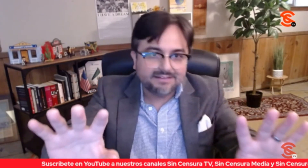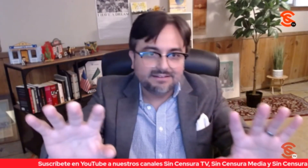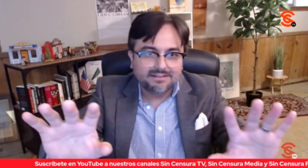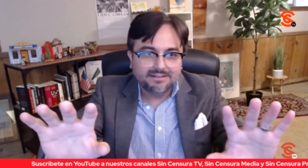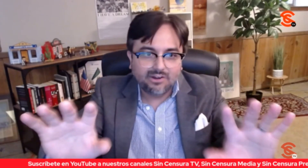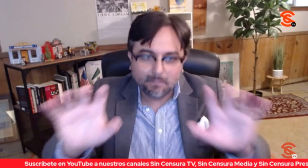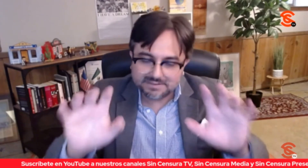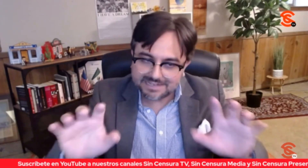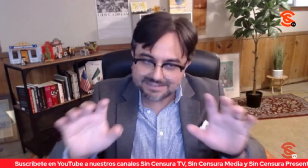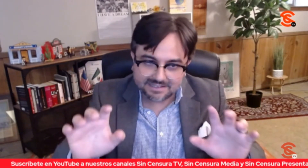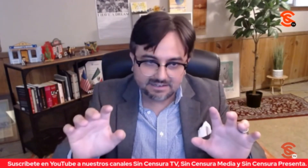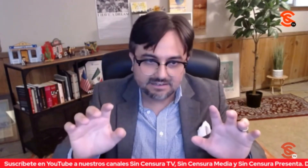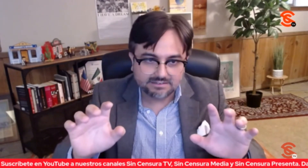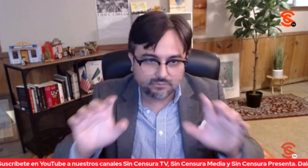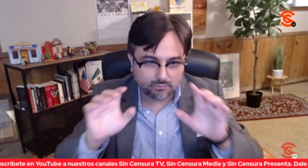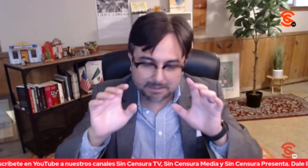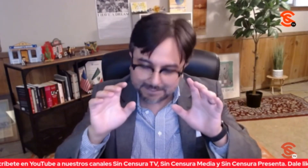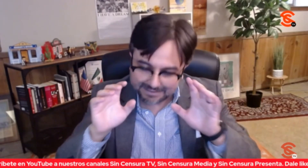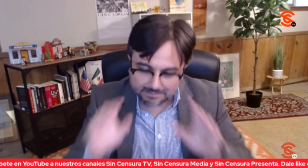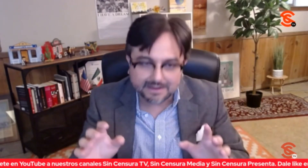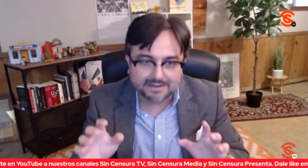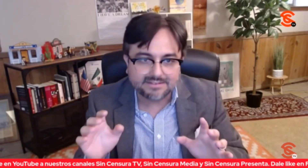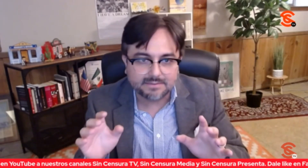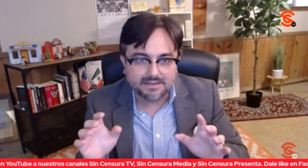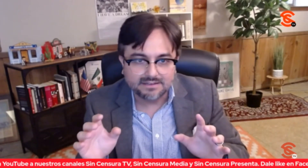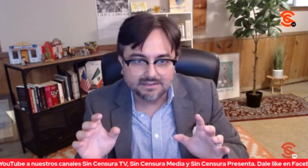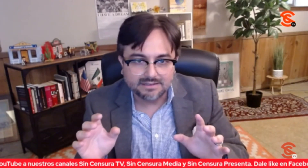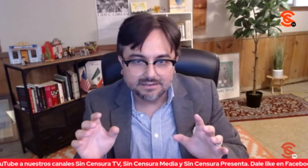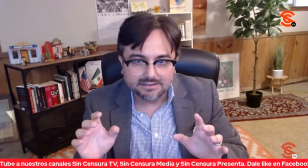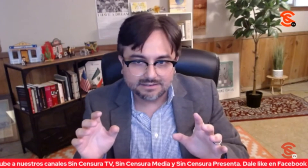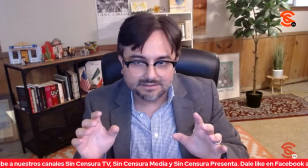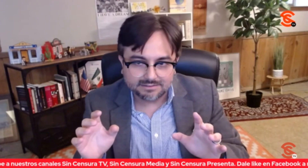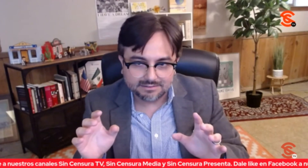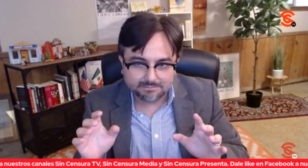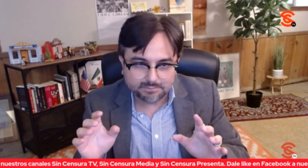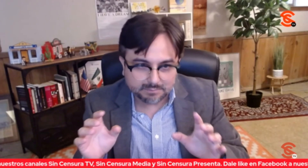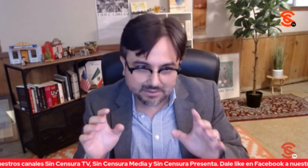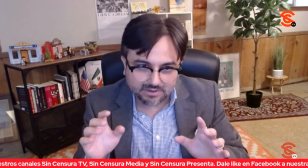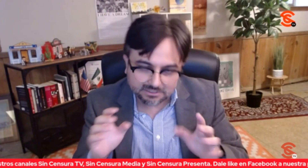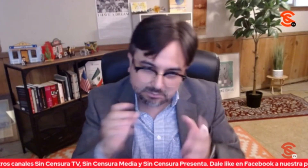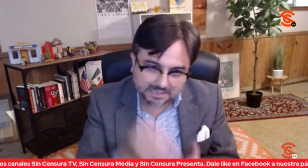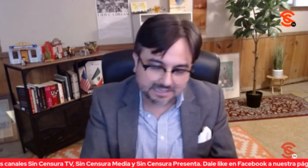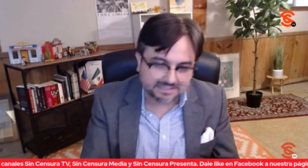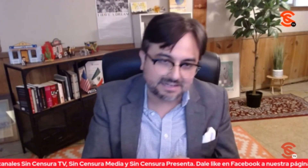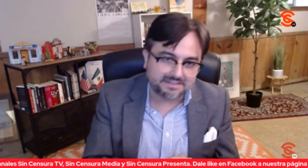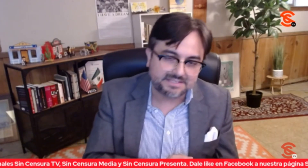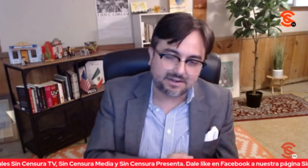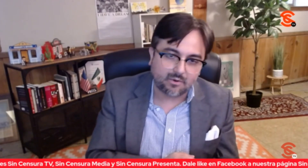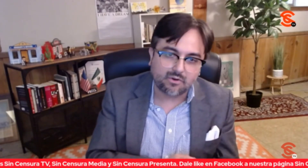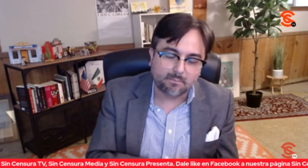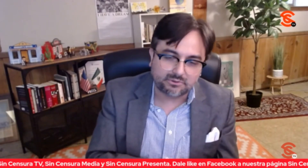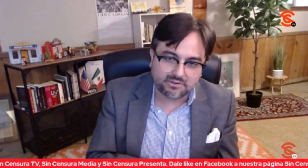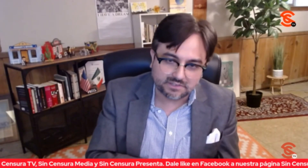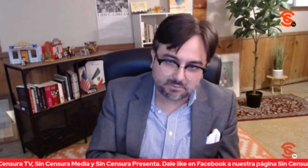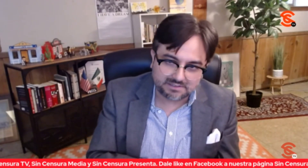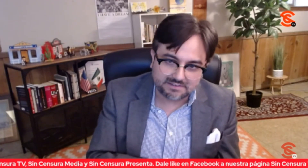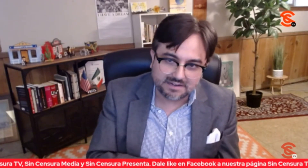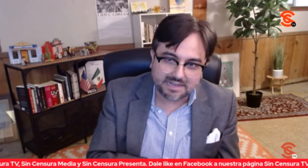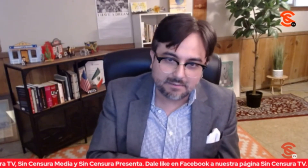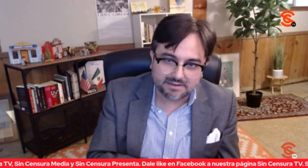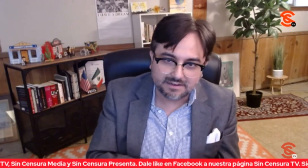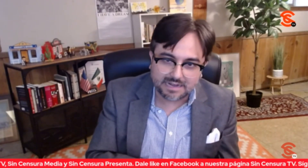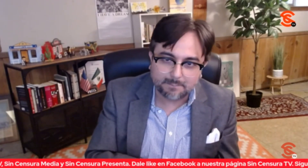ahora, López-Gatell, de forma pasiva-agresiva, primero le explica que tendrán dicha reunión con personas